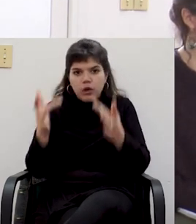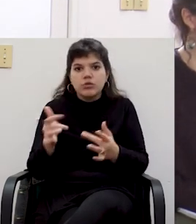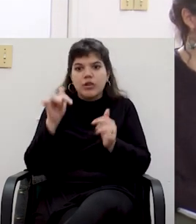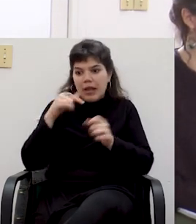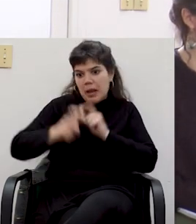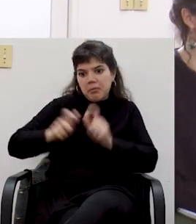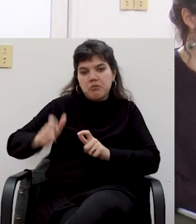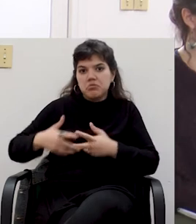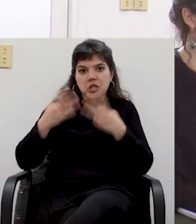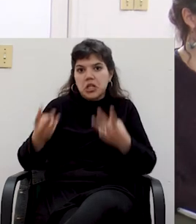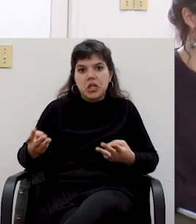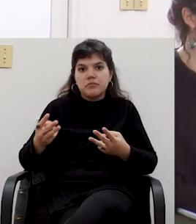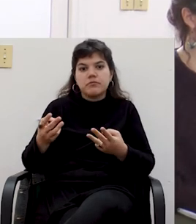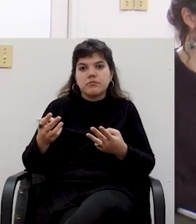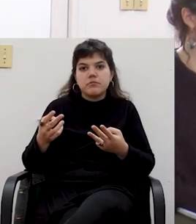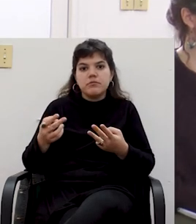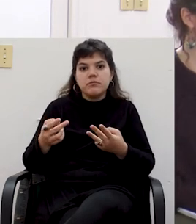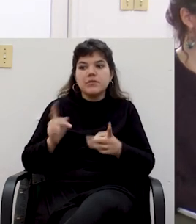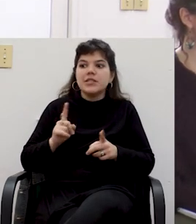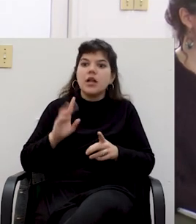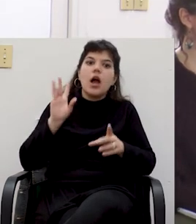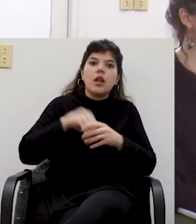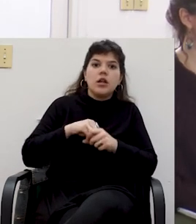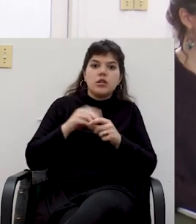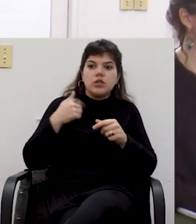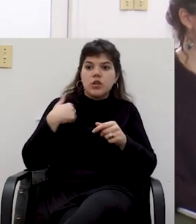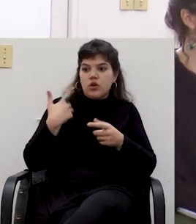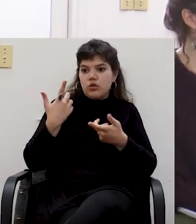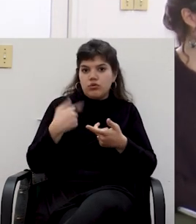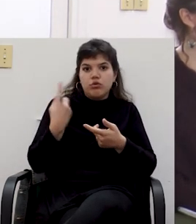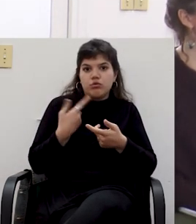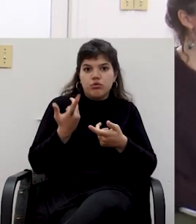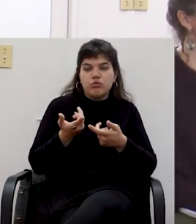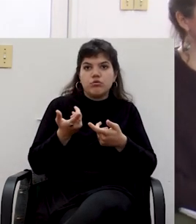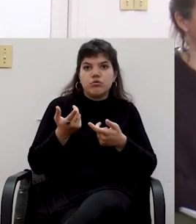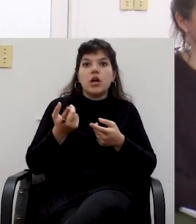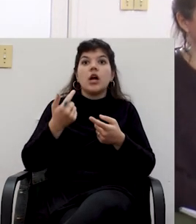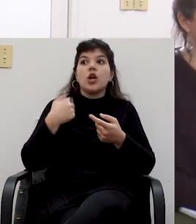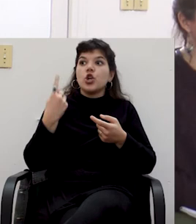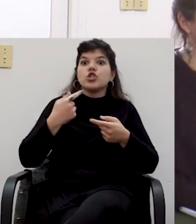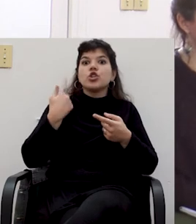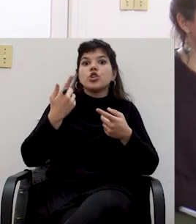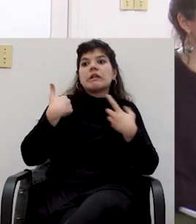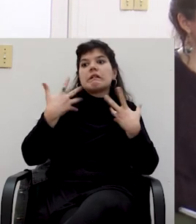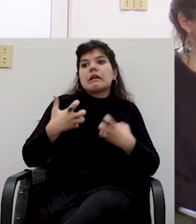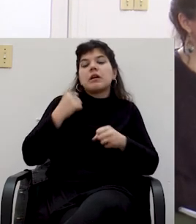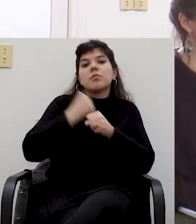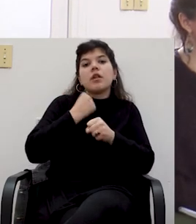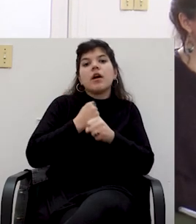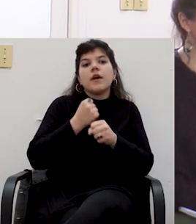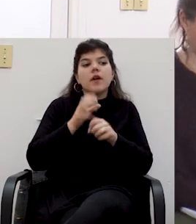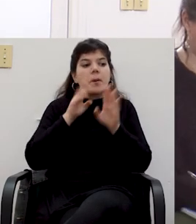las personas que son parte de nuestra comunidad. Nosotros en este sentido queremos trabajar desde